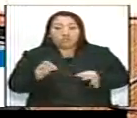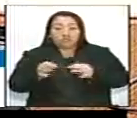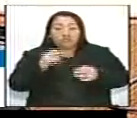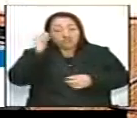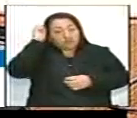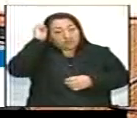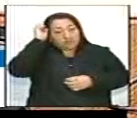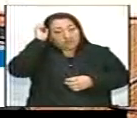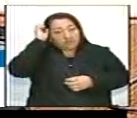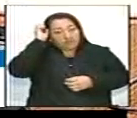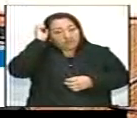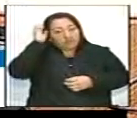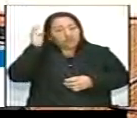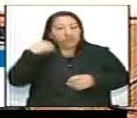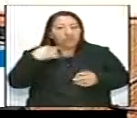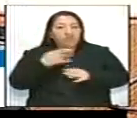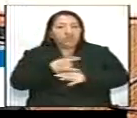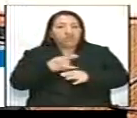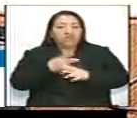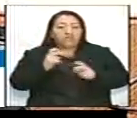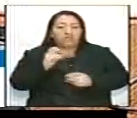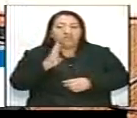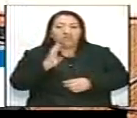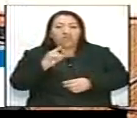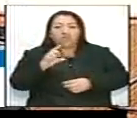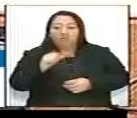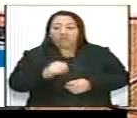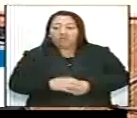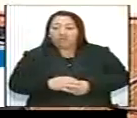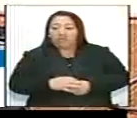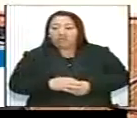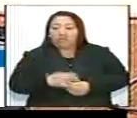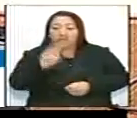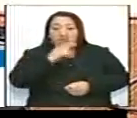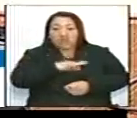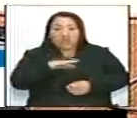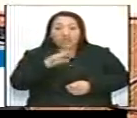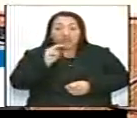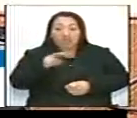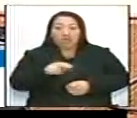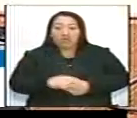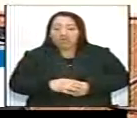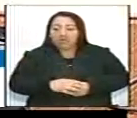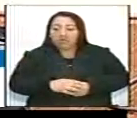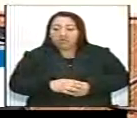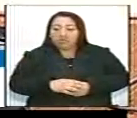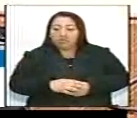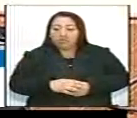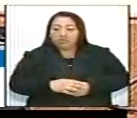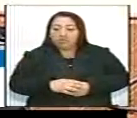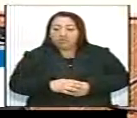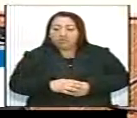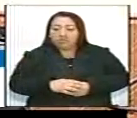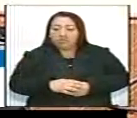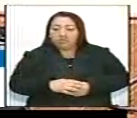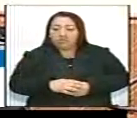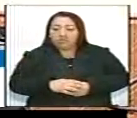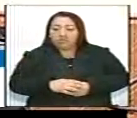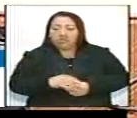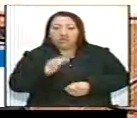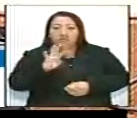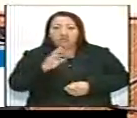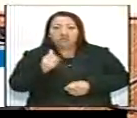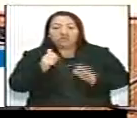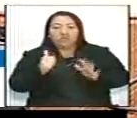que estamos atacando el tema agudo del niño identificado, tanto en su prevención de los 4 a 6 meses, que